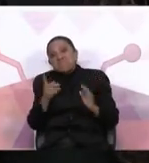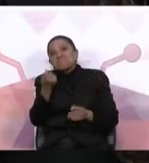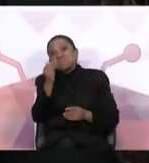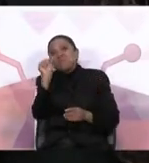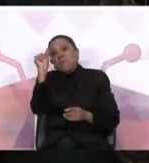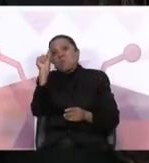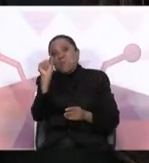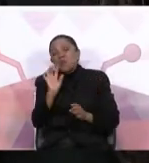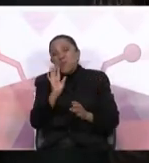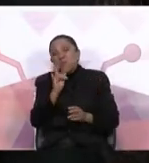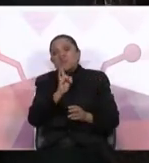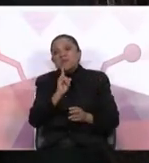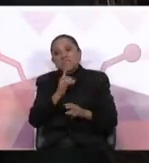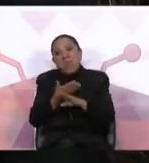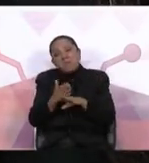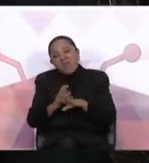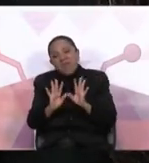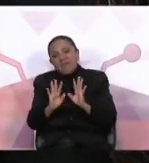morelenses